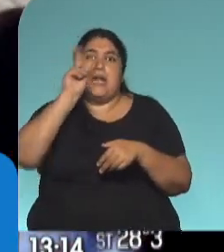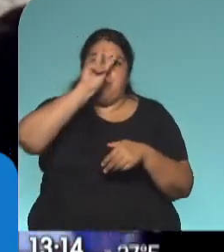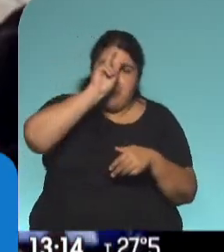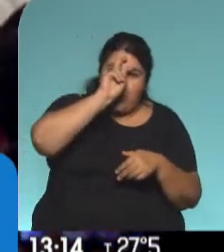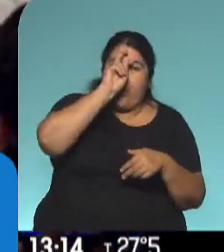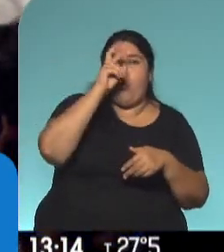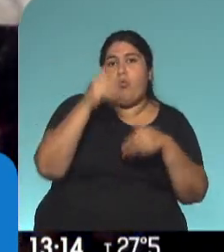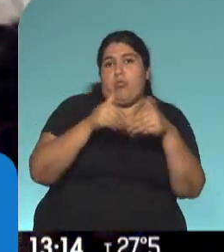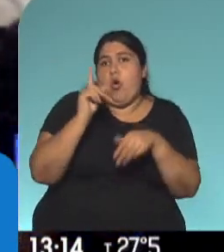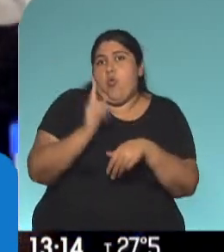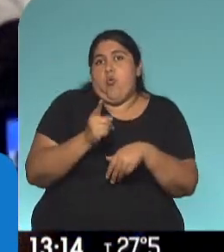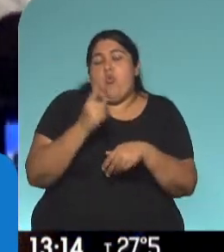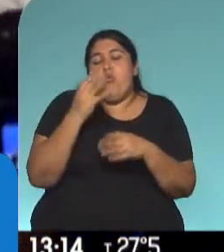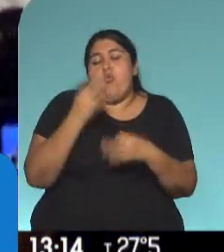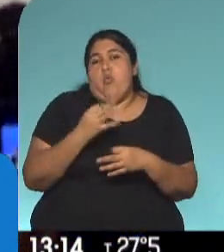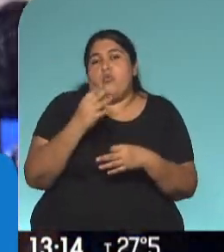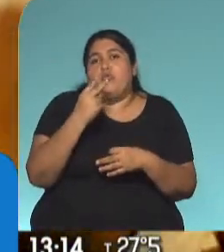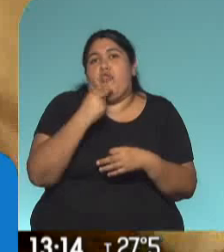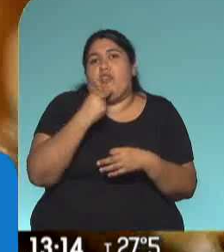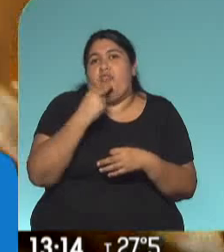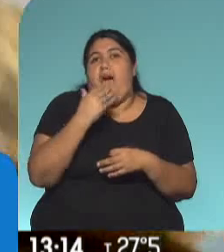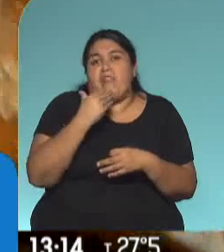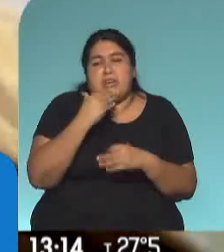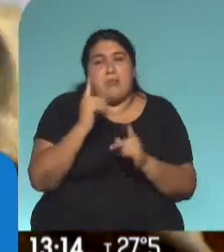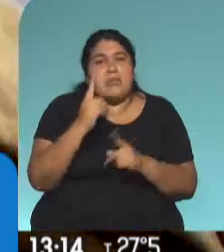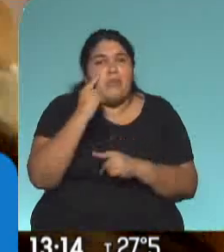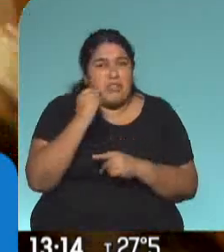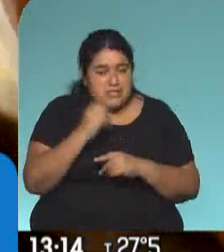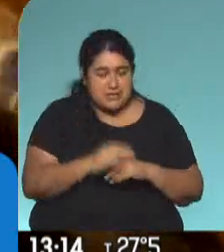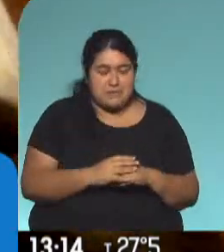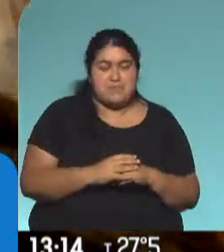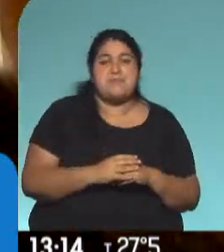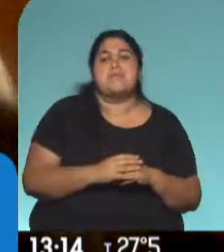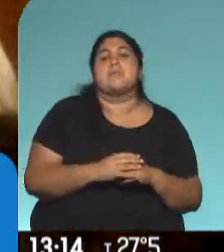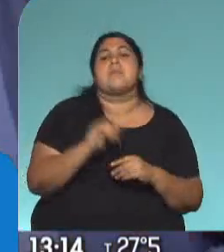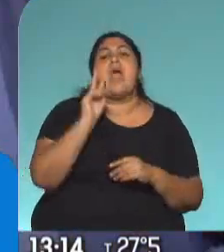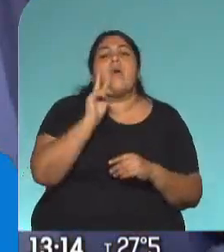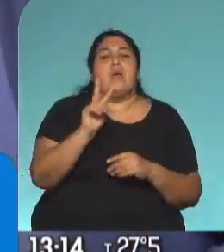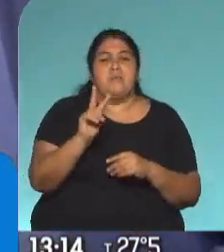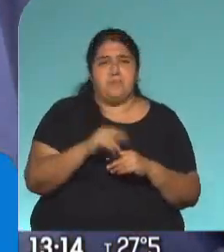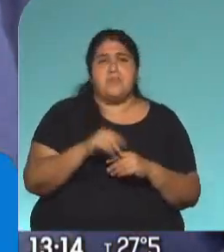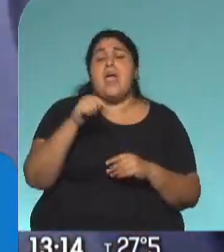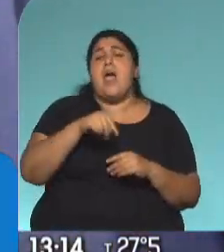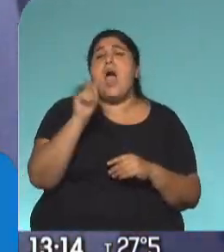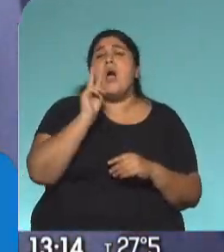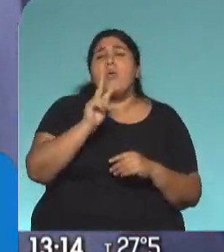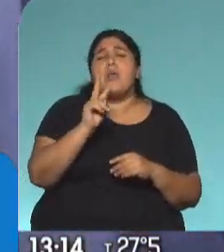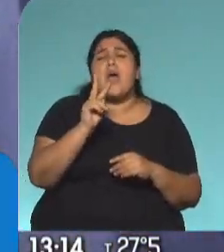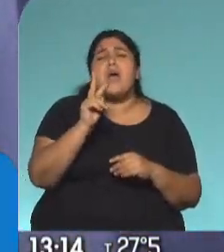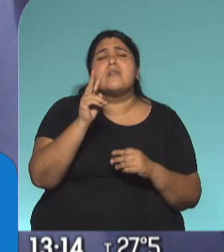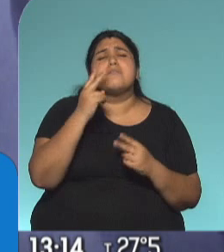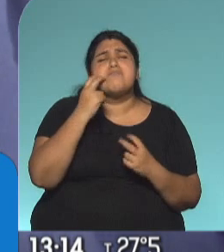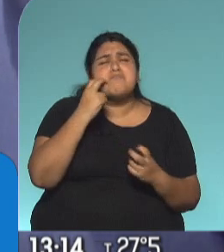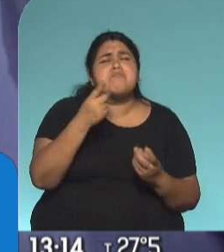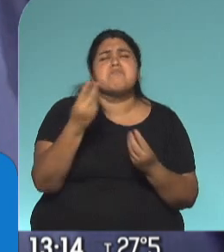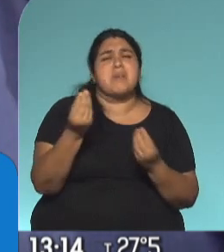Perú. Presidenciales también en Perú el mismo día. Vamos a revisar ahora lo que